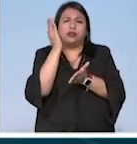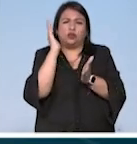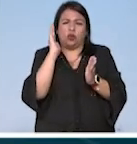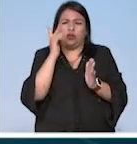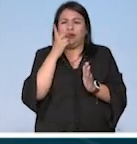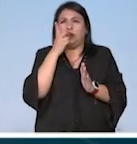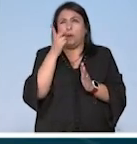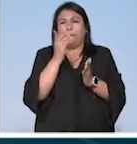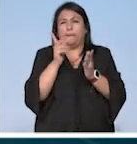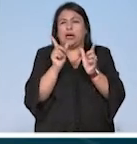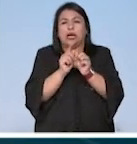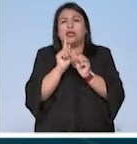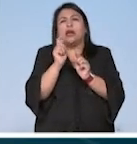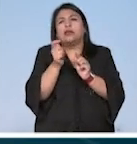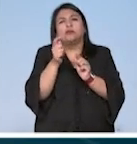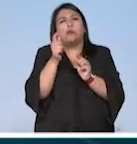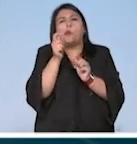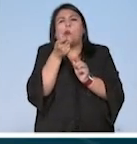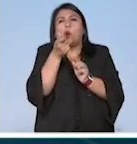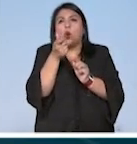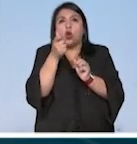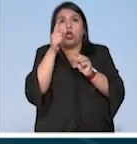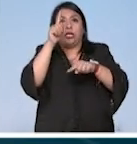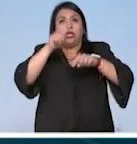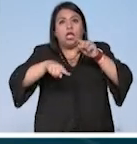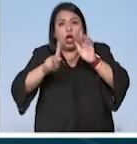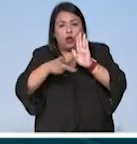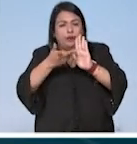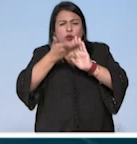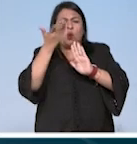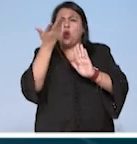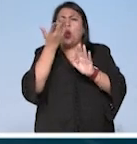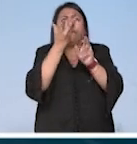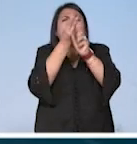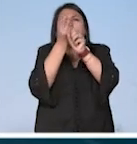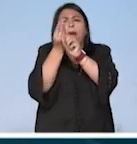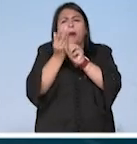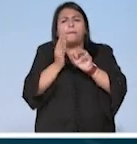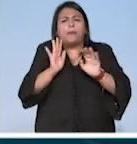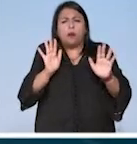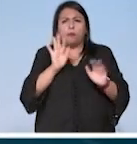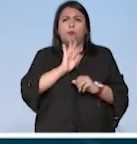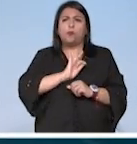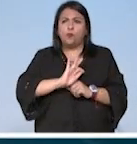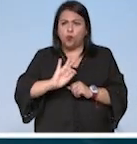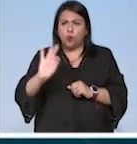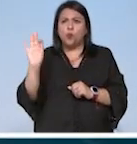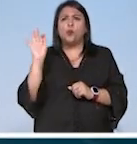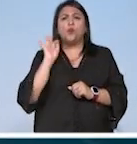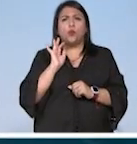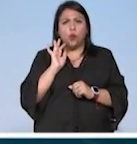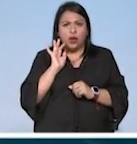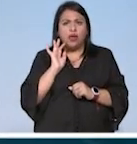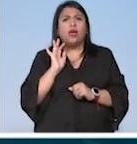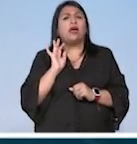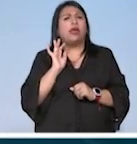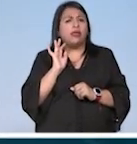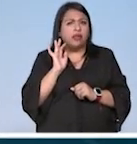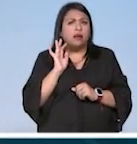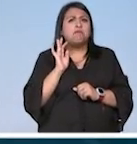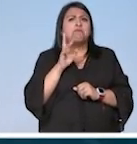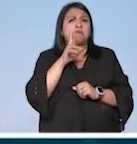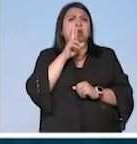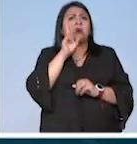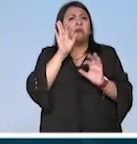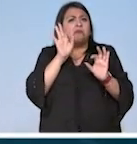cuando digo pequeña quiero decir menor que tirarlos y hacer algo nuevo permitirían unas muy